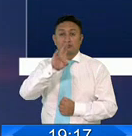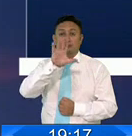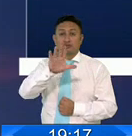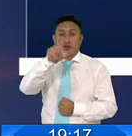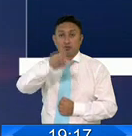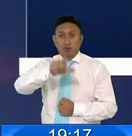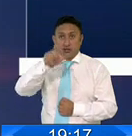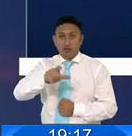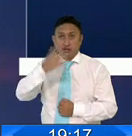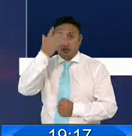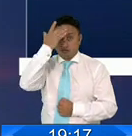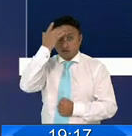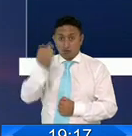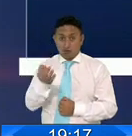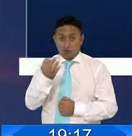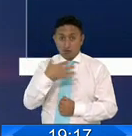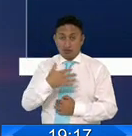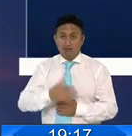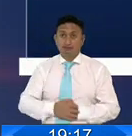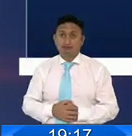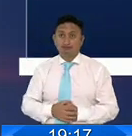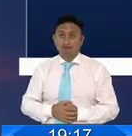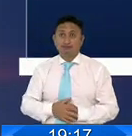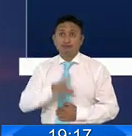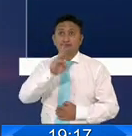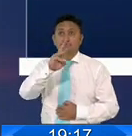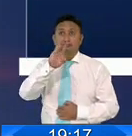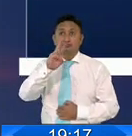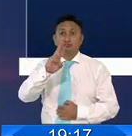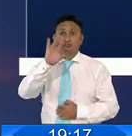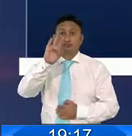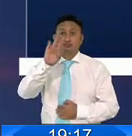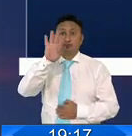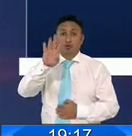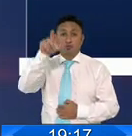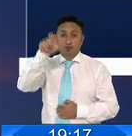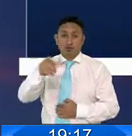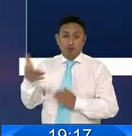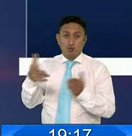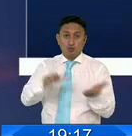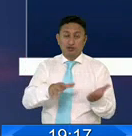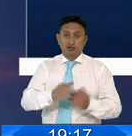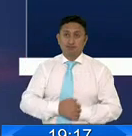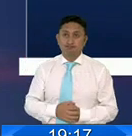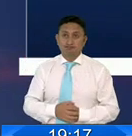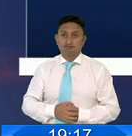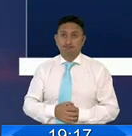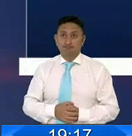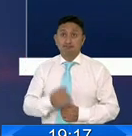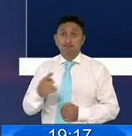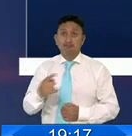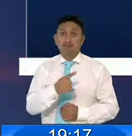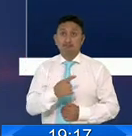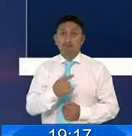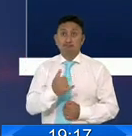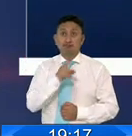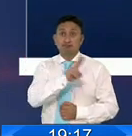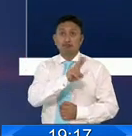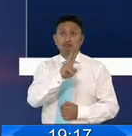117.175 personas contagiadas por COVID-19 y 6.674 fallecidos. De este número,